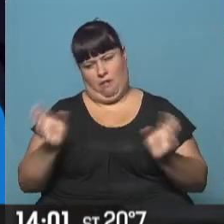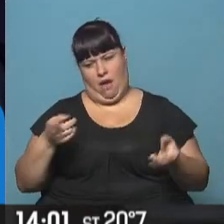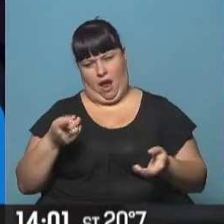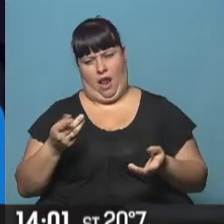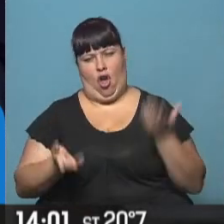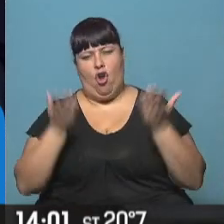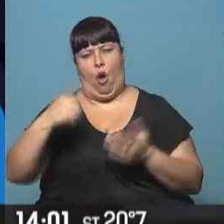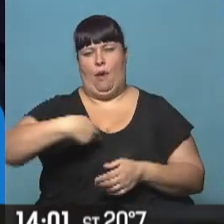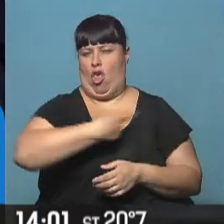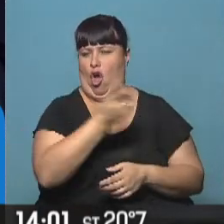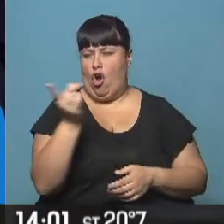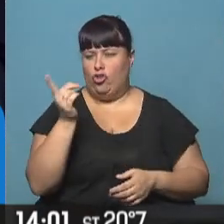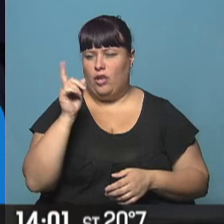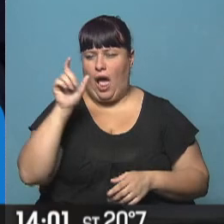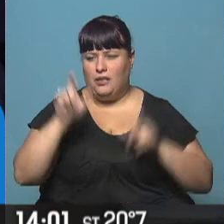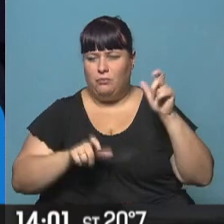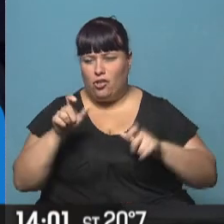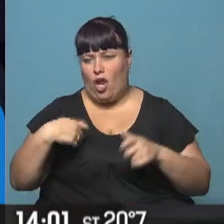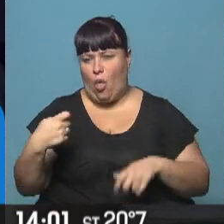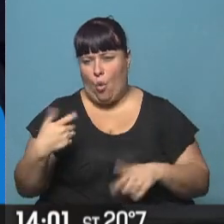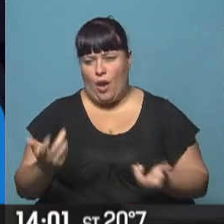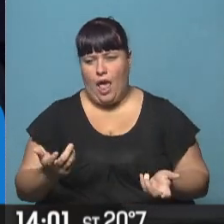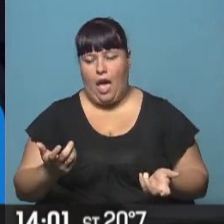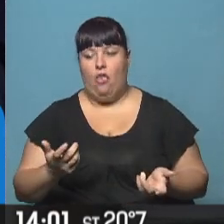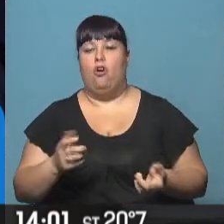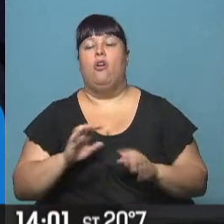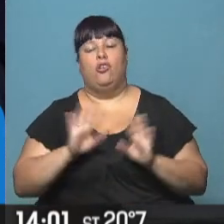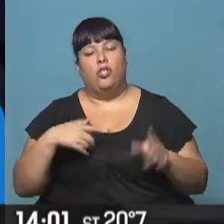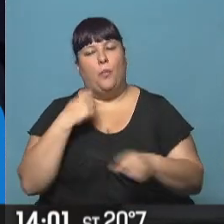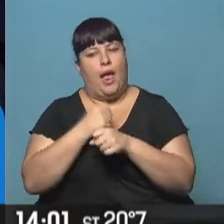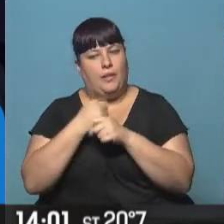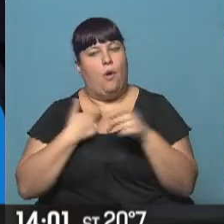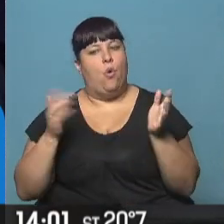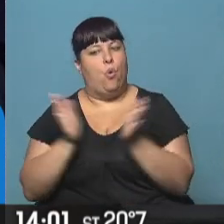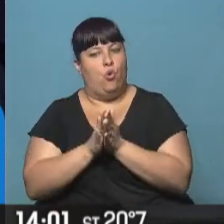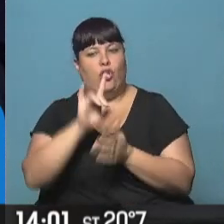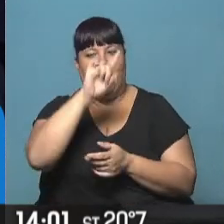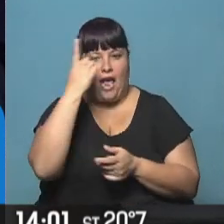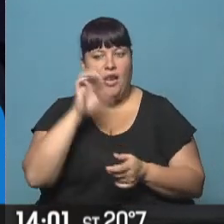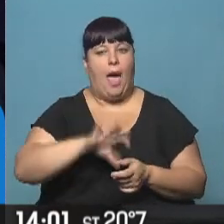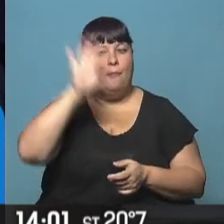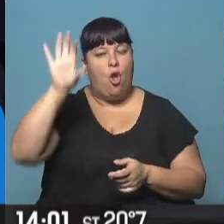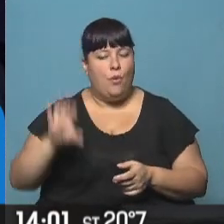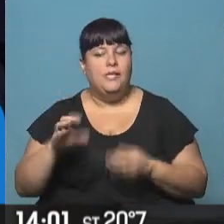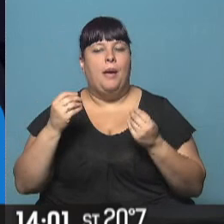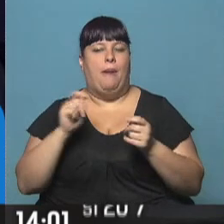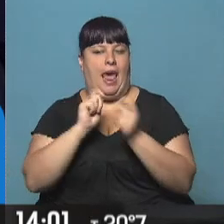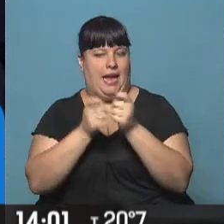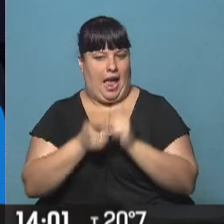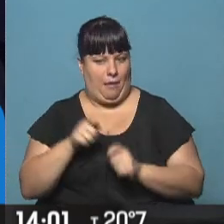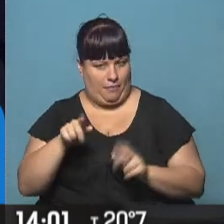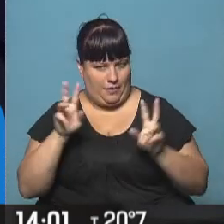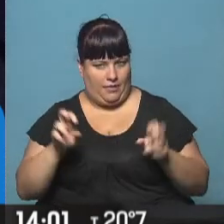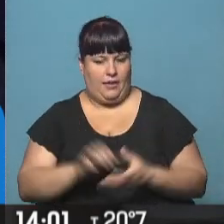con respecto al resto del sistema previsional, y vamos a trabajar en conjunto, Nación y provincias, para corregir estos